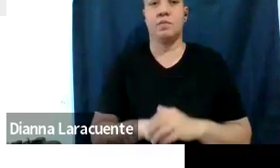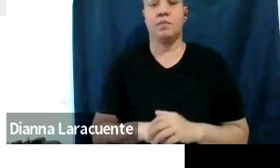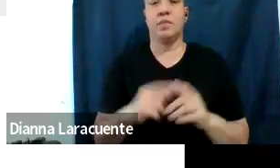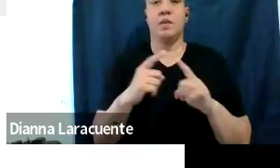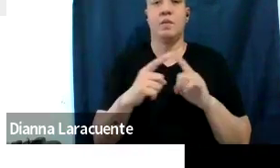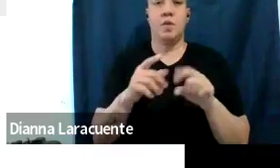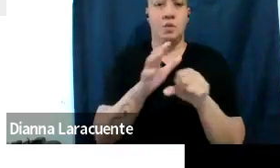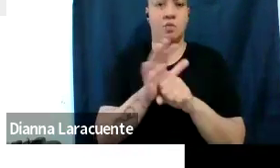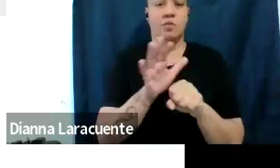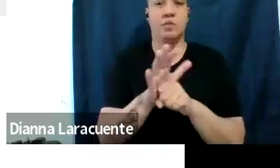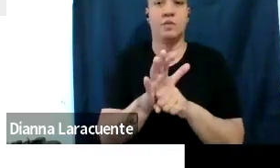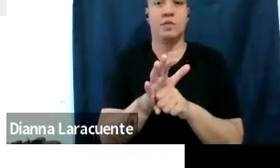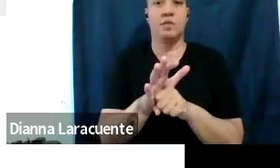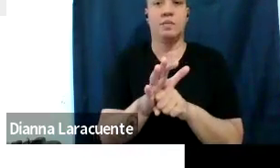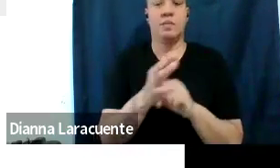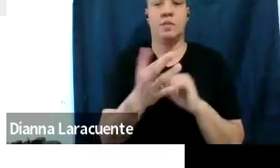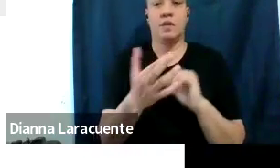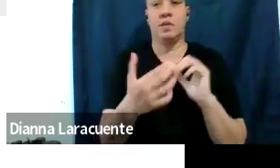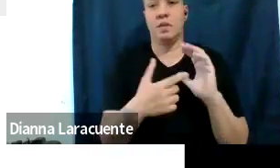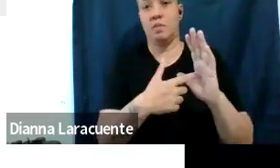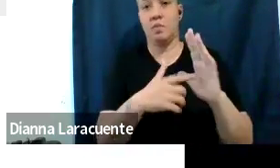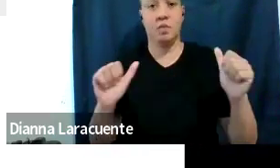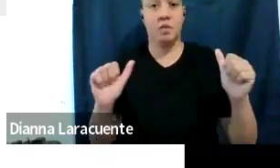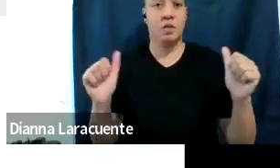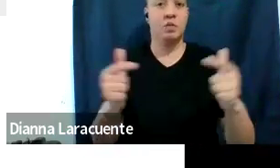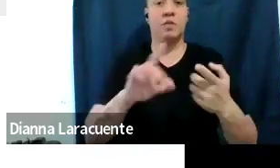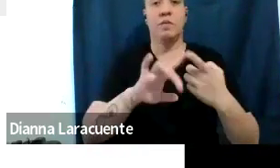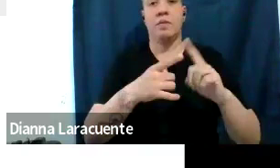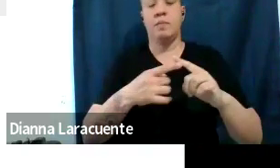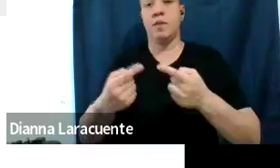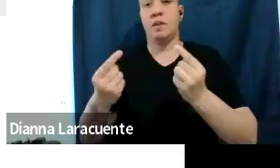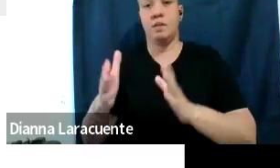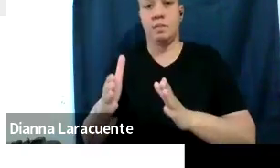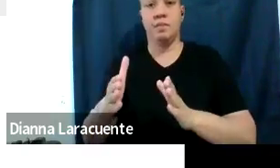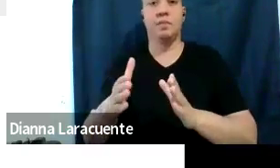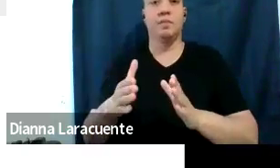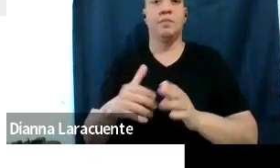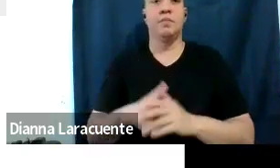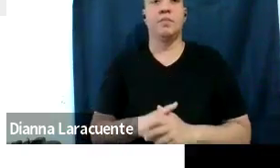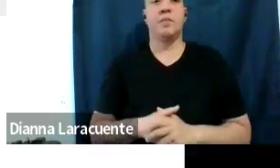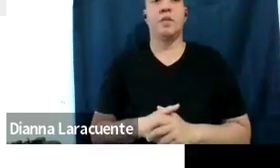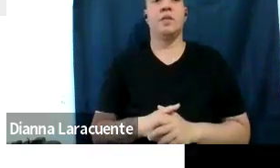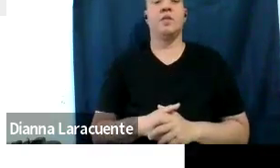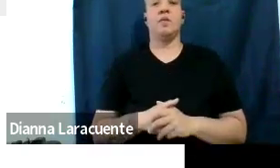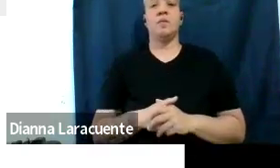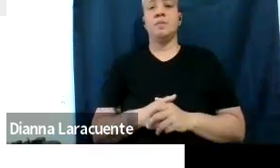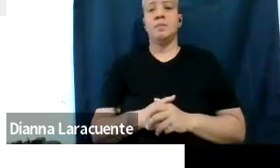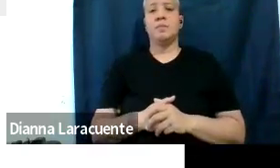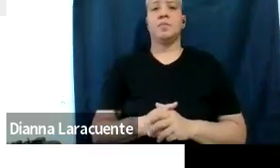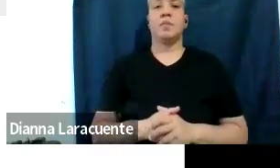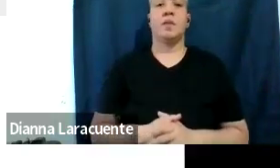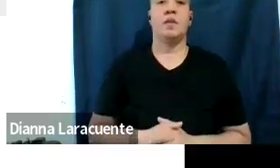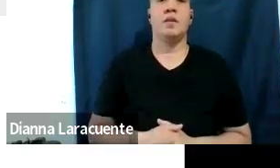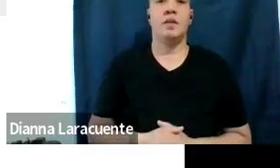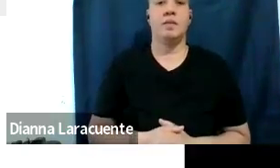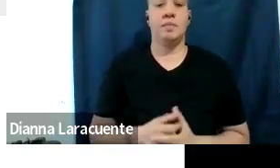duró lo suficiente para demostrar a todos, amigos y enemigos, correligionarios y adversarios, que el ideal